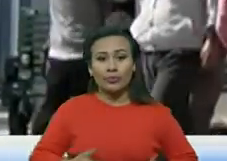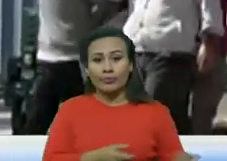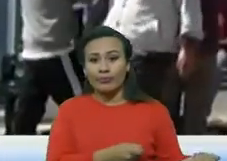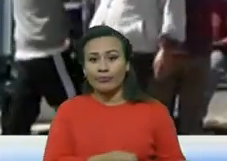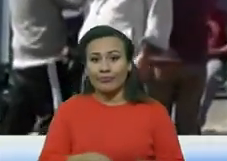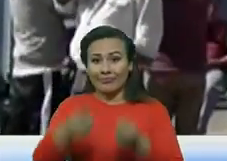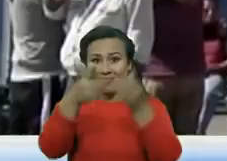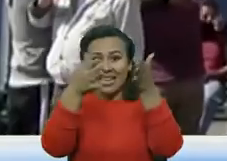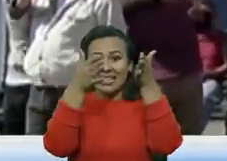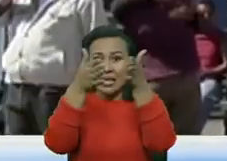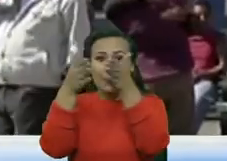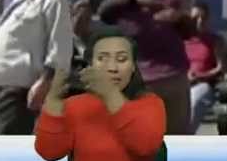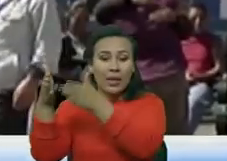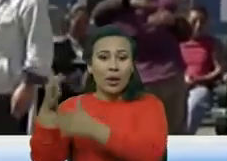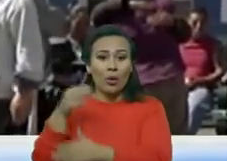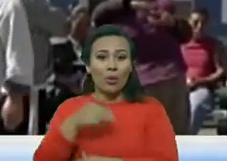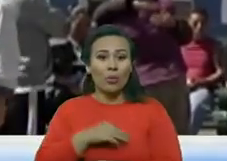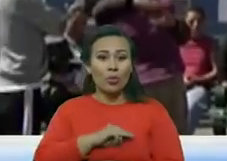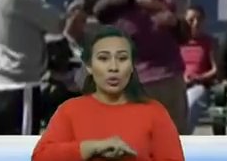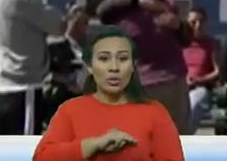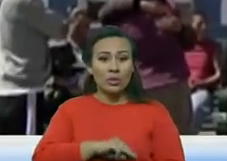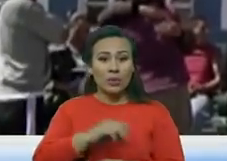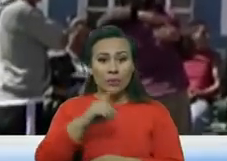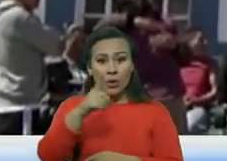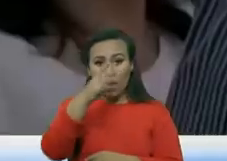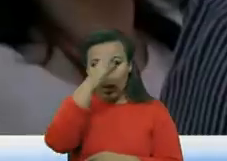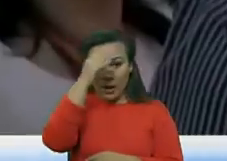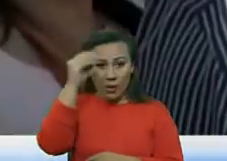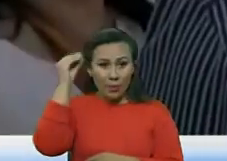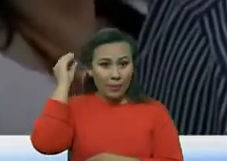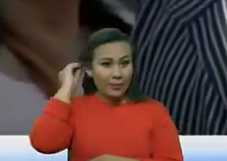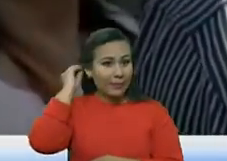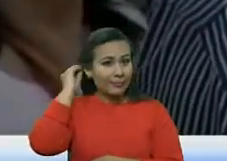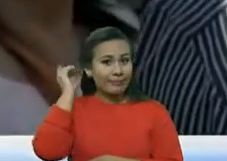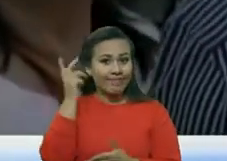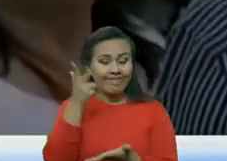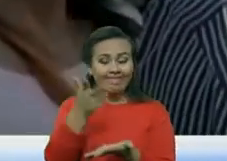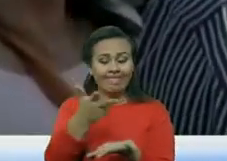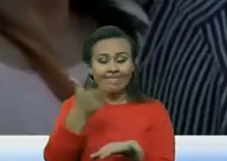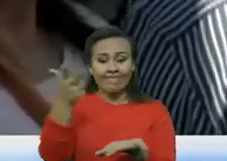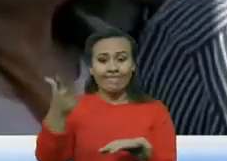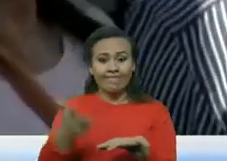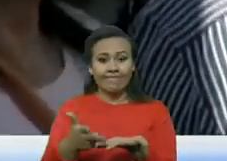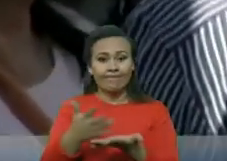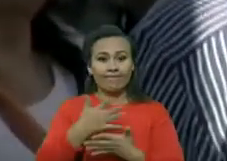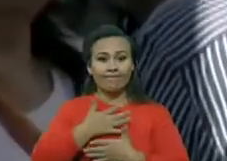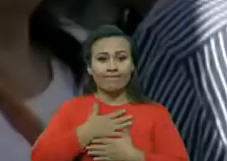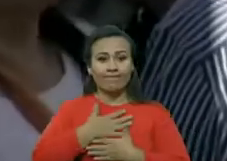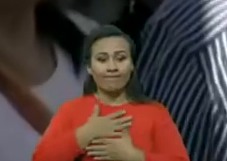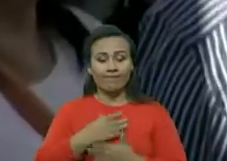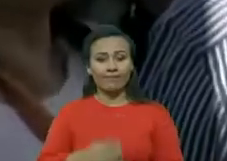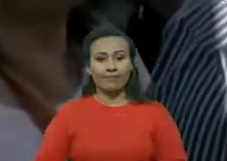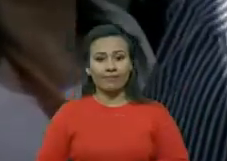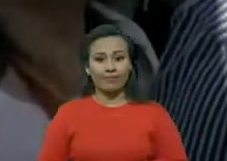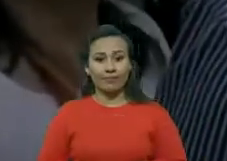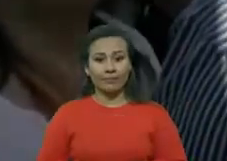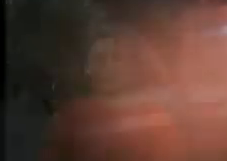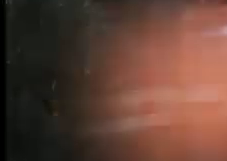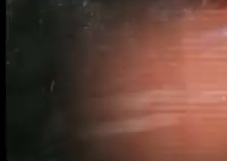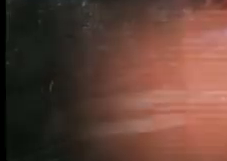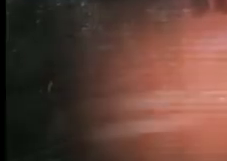cementerio municipal de Riobamba para las pericias de ley. En Chimborazo informó Darwin Altamirano.